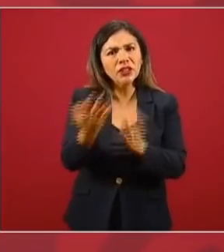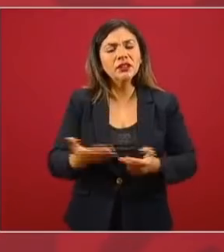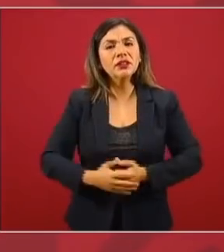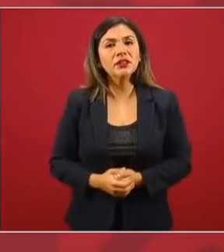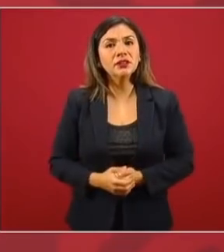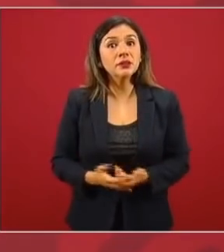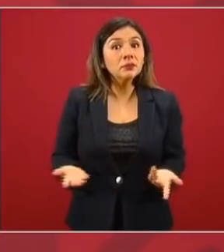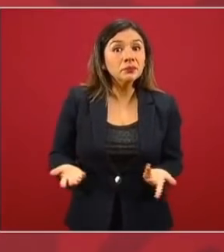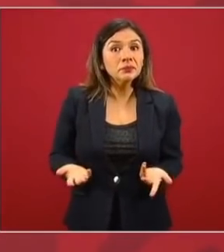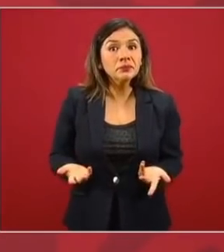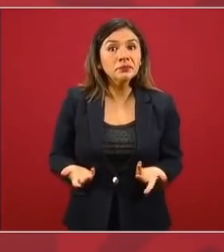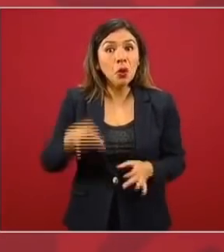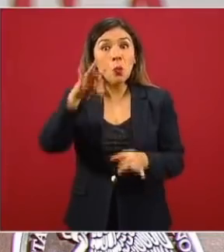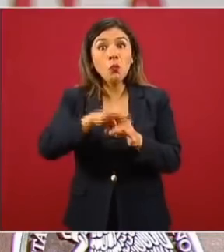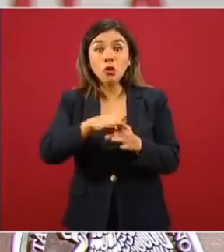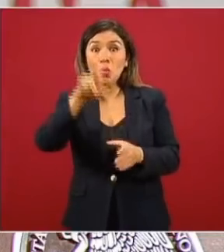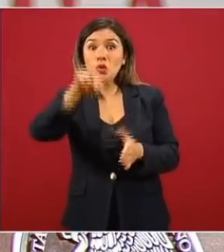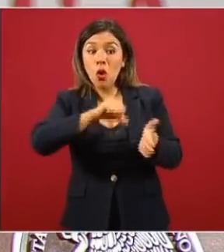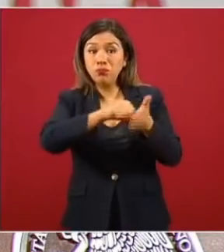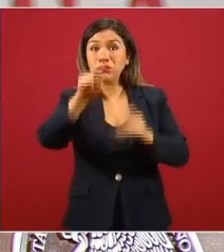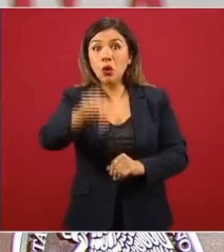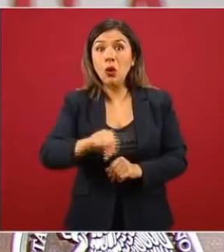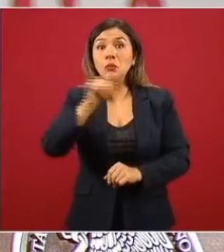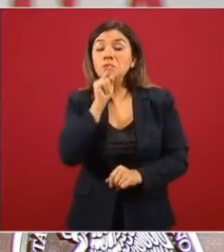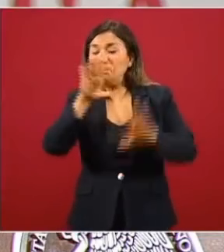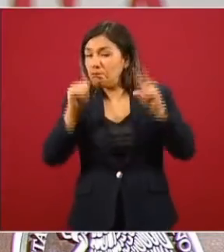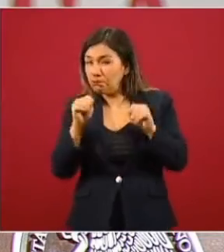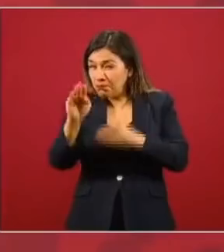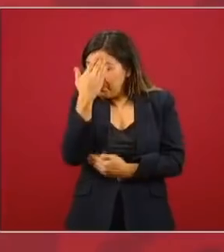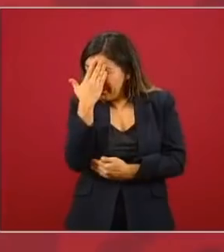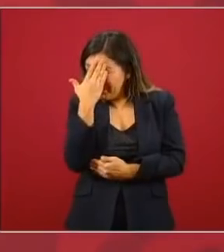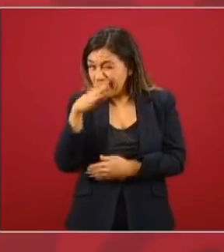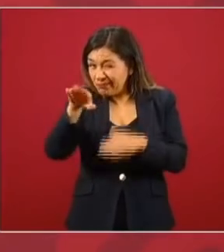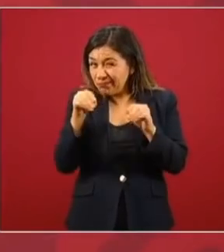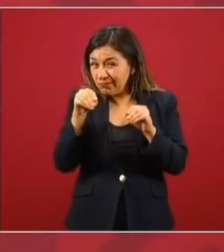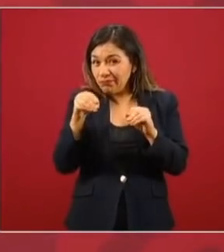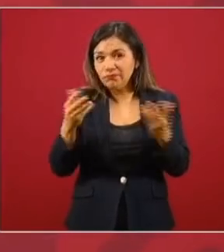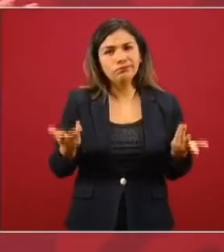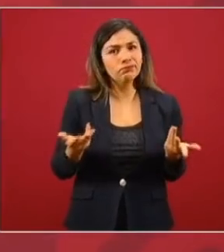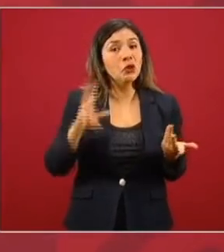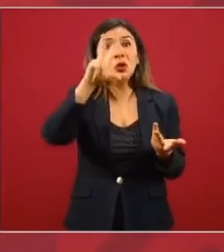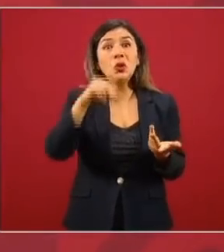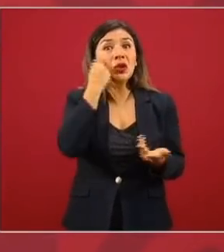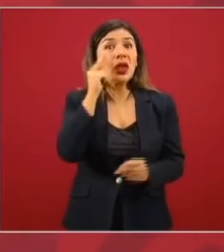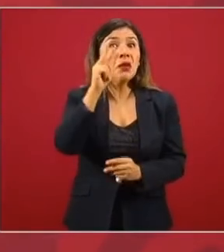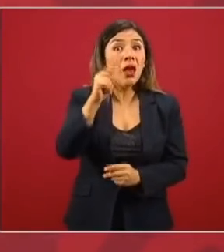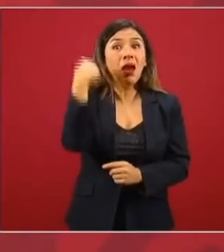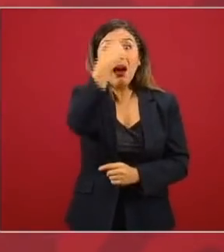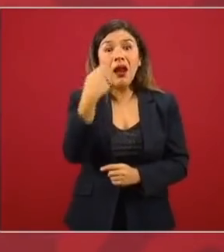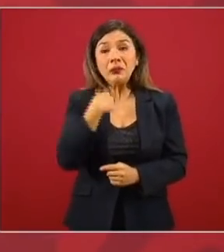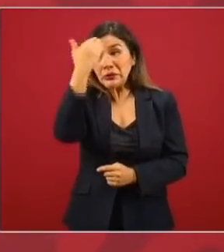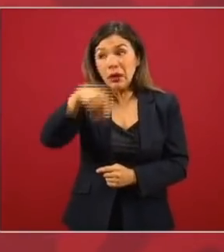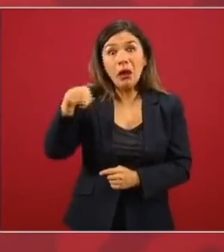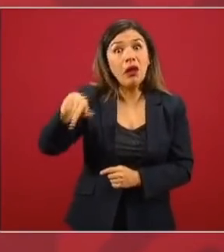No, que votan en contra y se quedan callados y no quieren que se